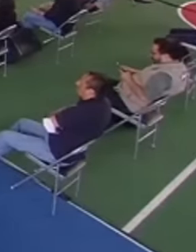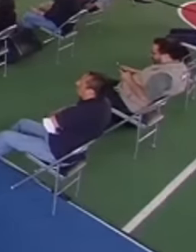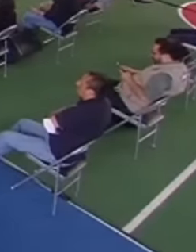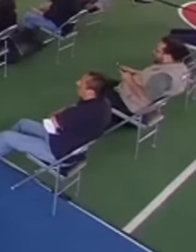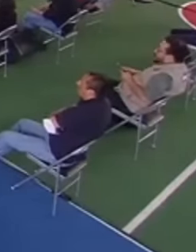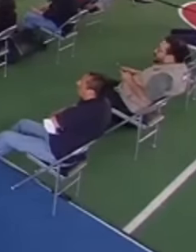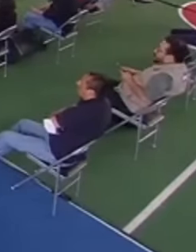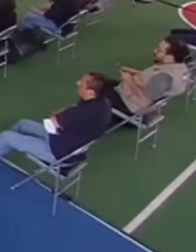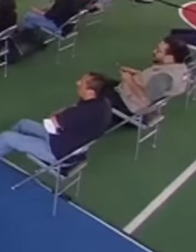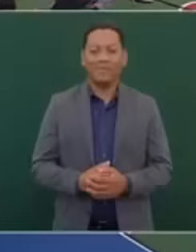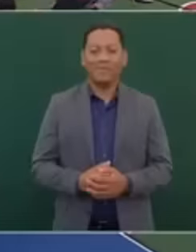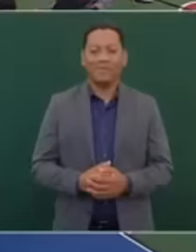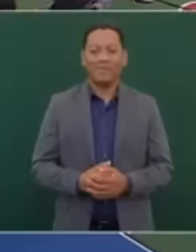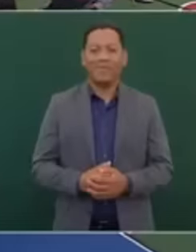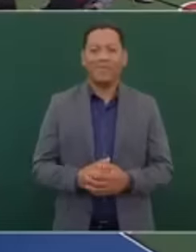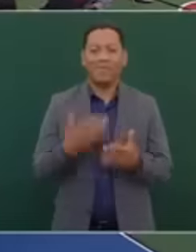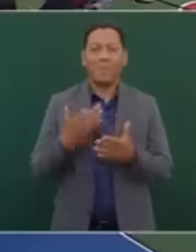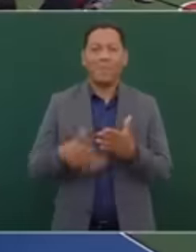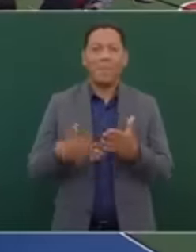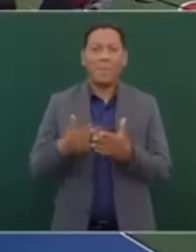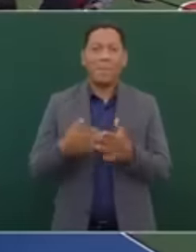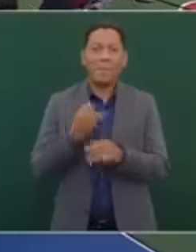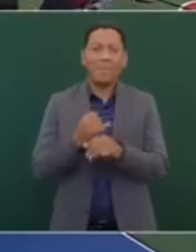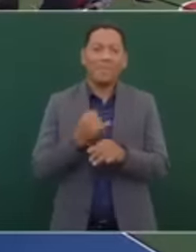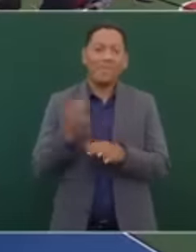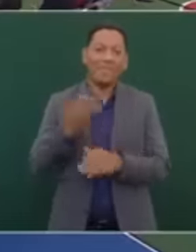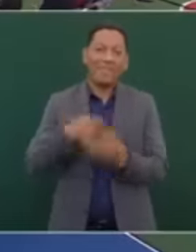hace falta el internet para todos.